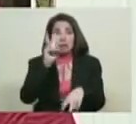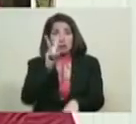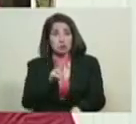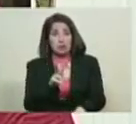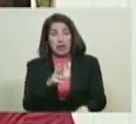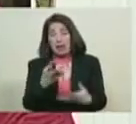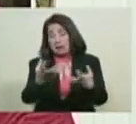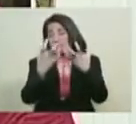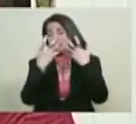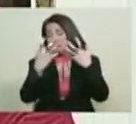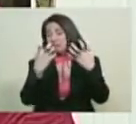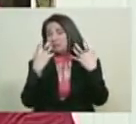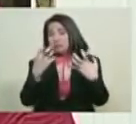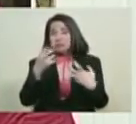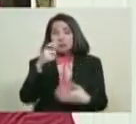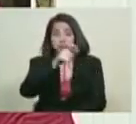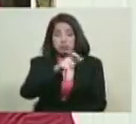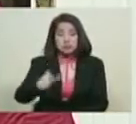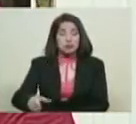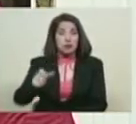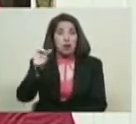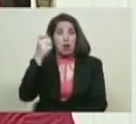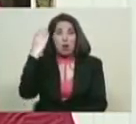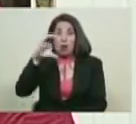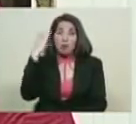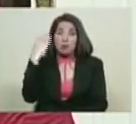Millones de colombianos y colombianas